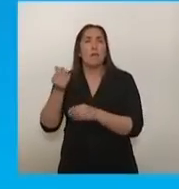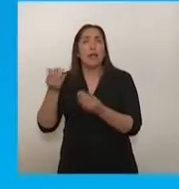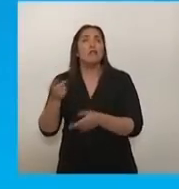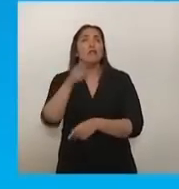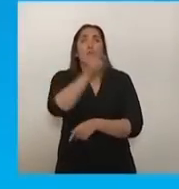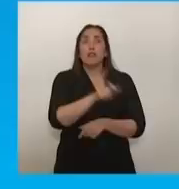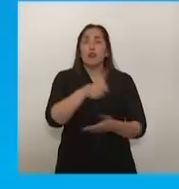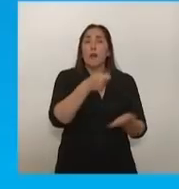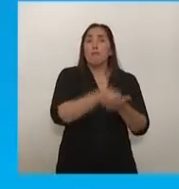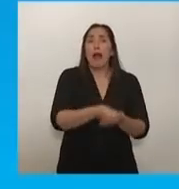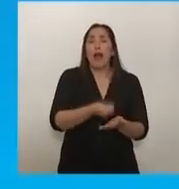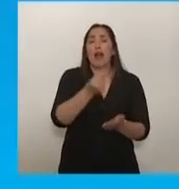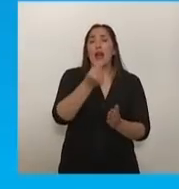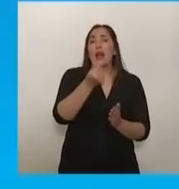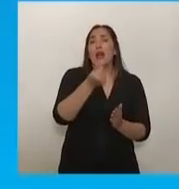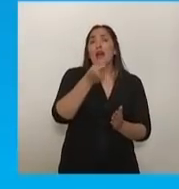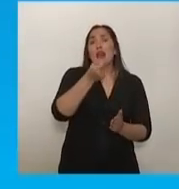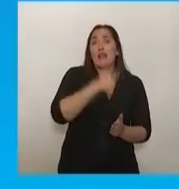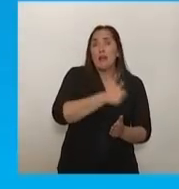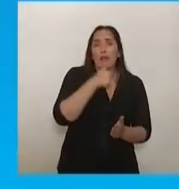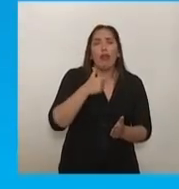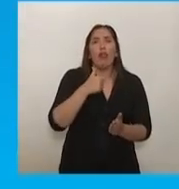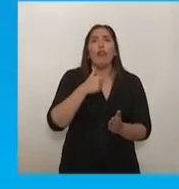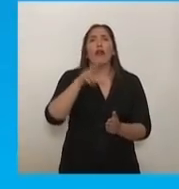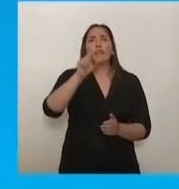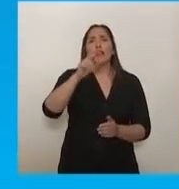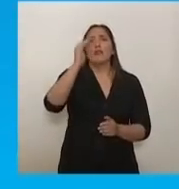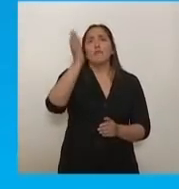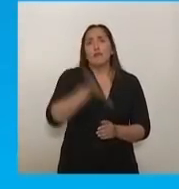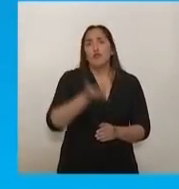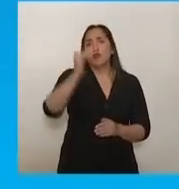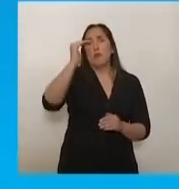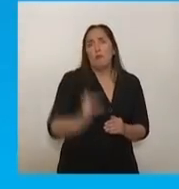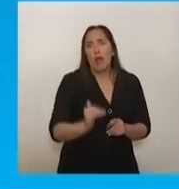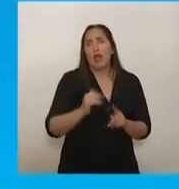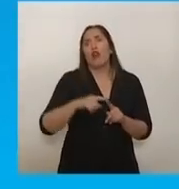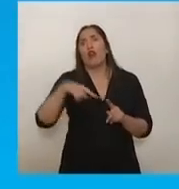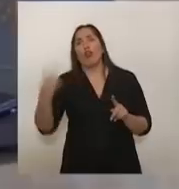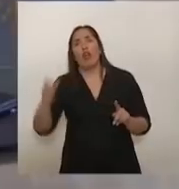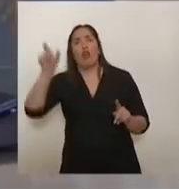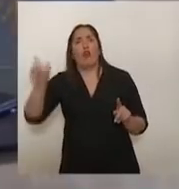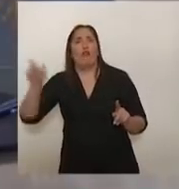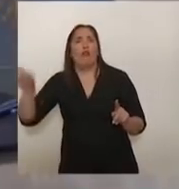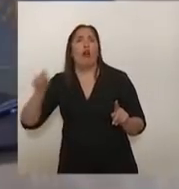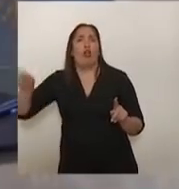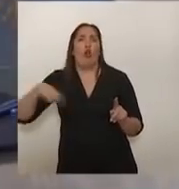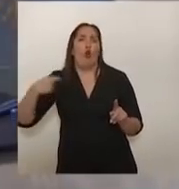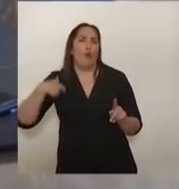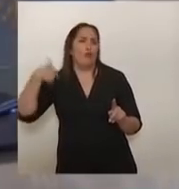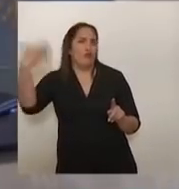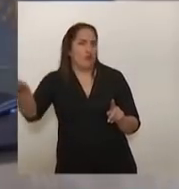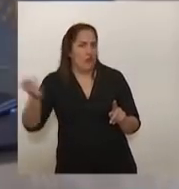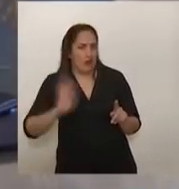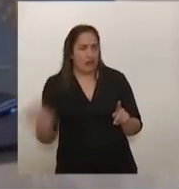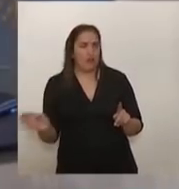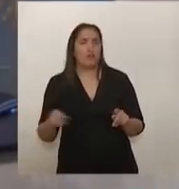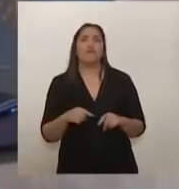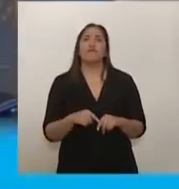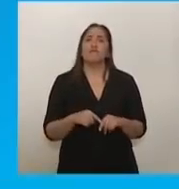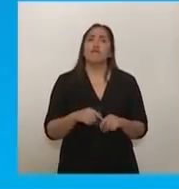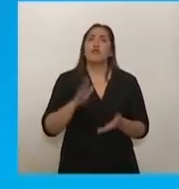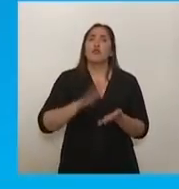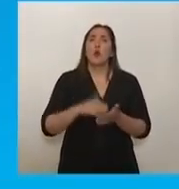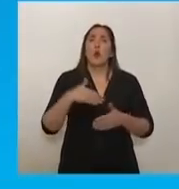por sus medicamentos un 30% menos que los afiliados de otras obras sociales. Quiero terminar este capítulo sobre el